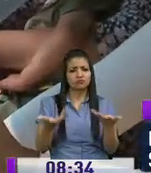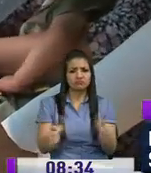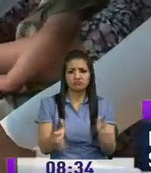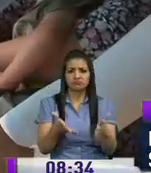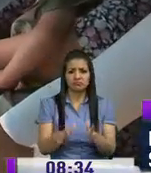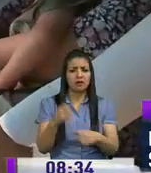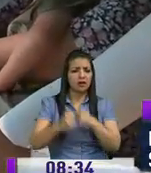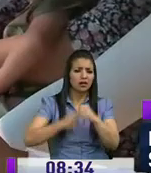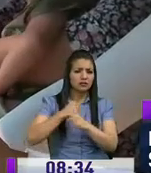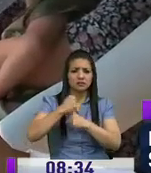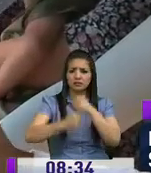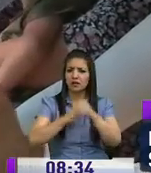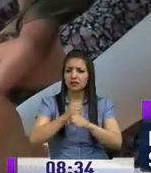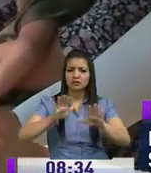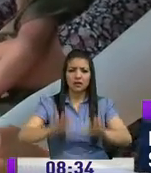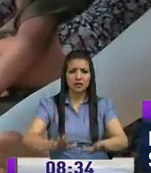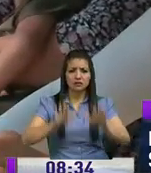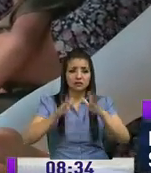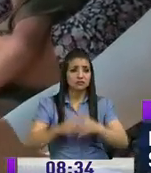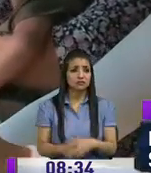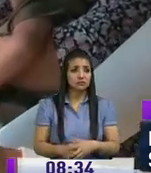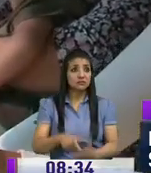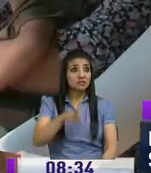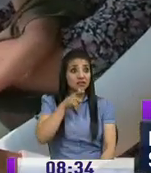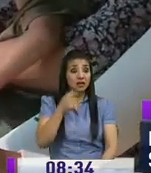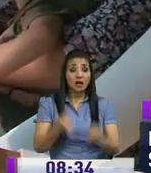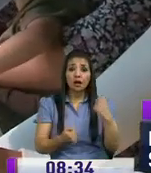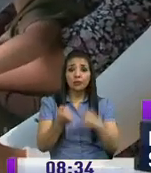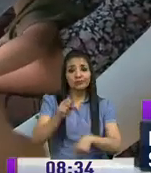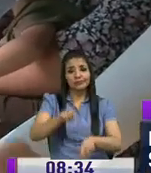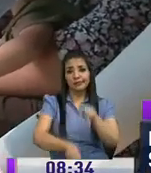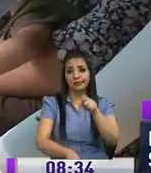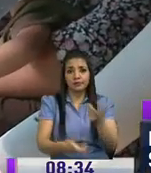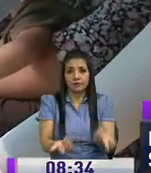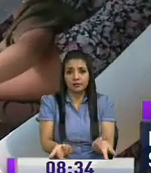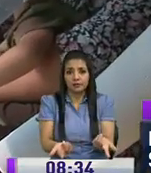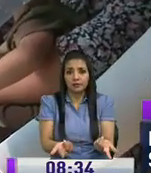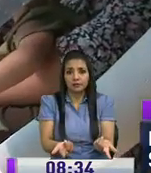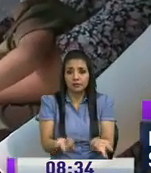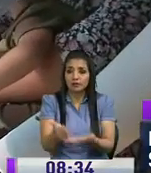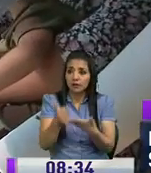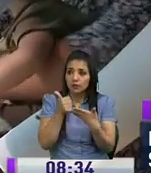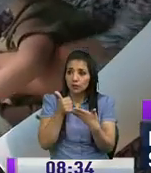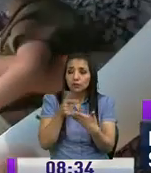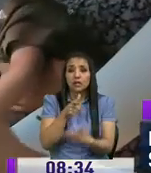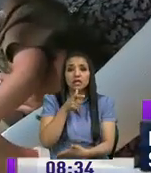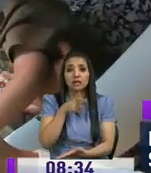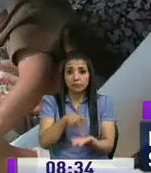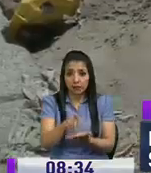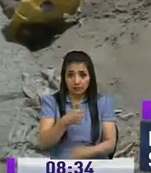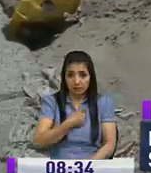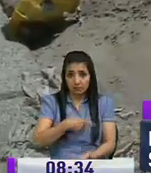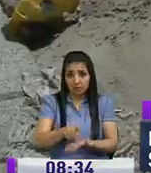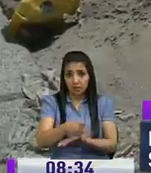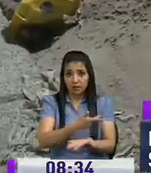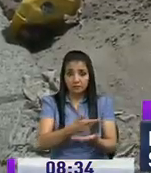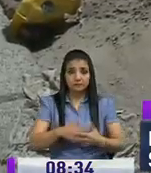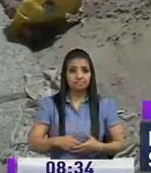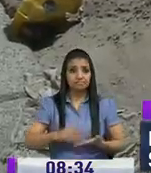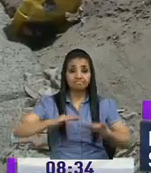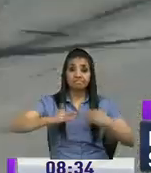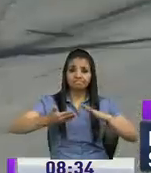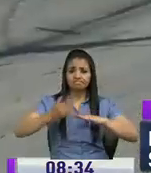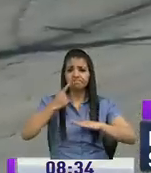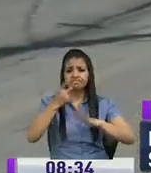Muchos años así. O sea, lo que sufrimos las consecuencias son nuestros vehículos y no hay quien nos responda frente a eso. La comunidad aseguró